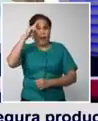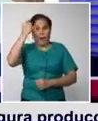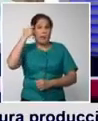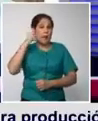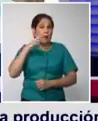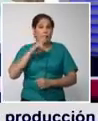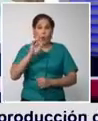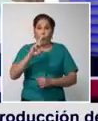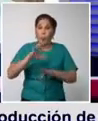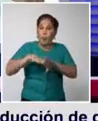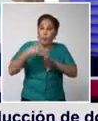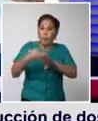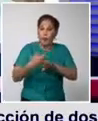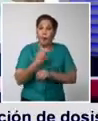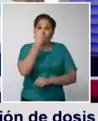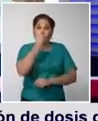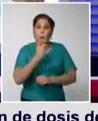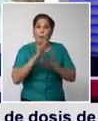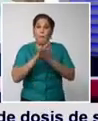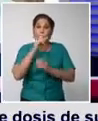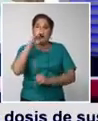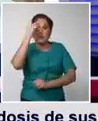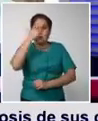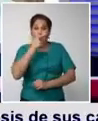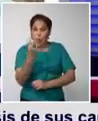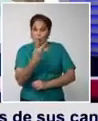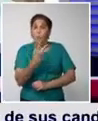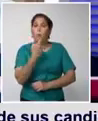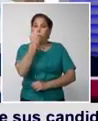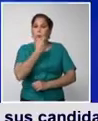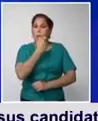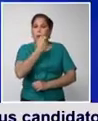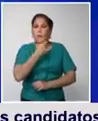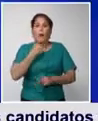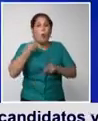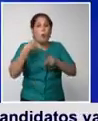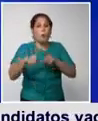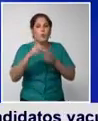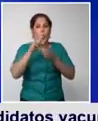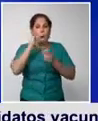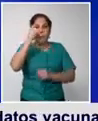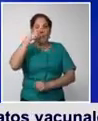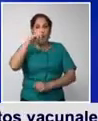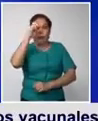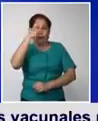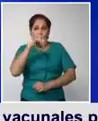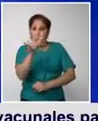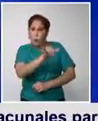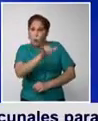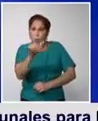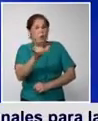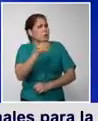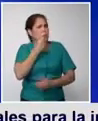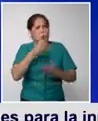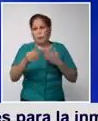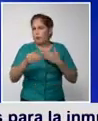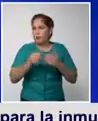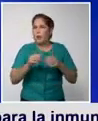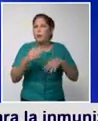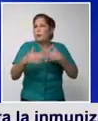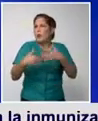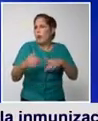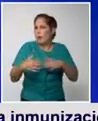use la vacuna, no es ningún problema. Incluso para Abdala, para cualquier vacuna. El problema es que